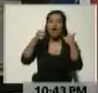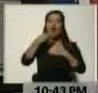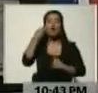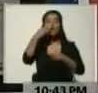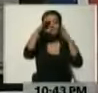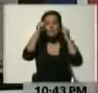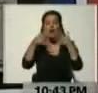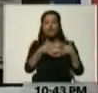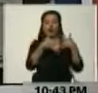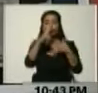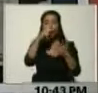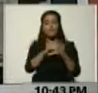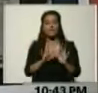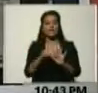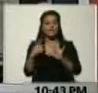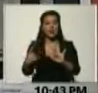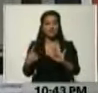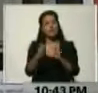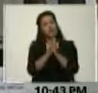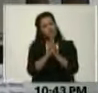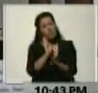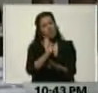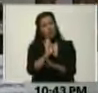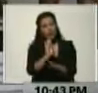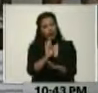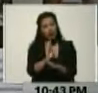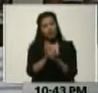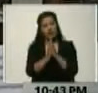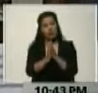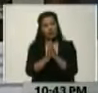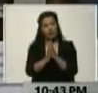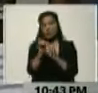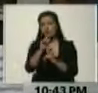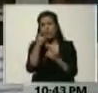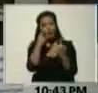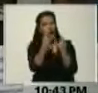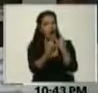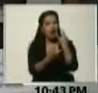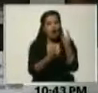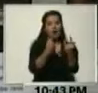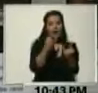2016. Cuiden a sus hijos. No vayan a caer en esta trampa.